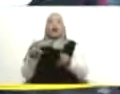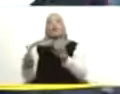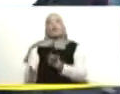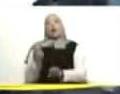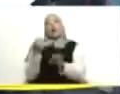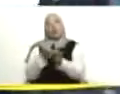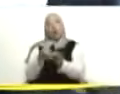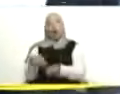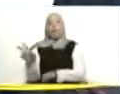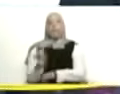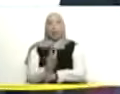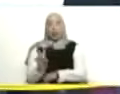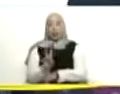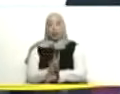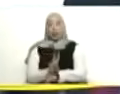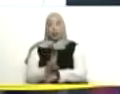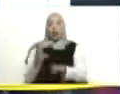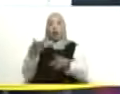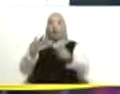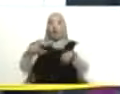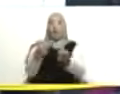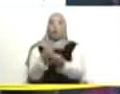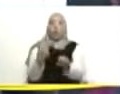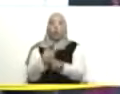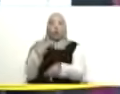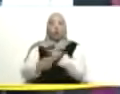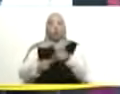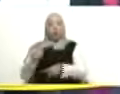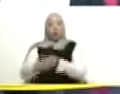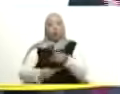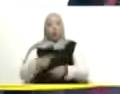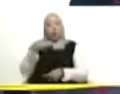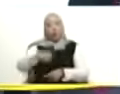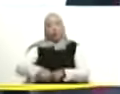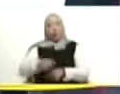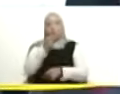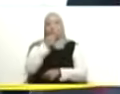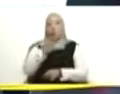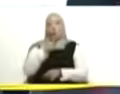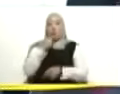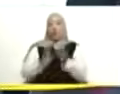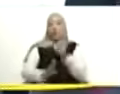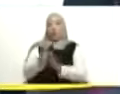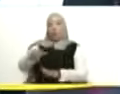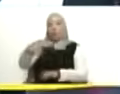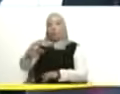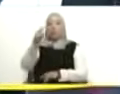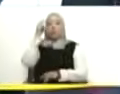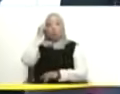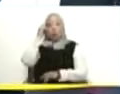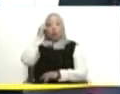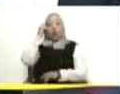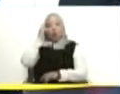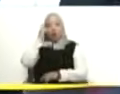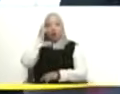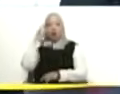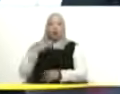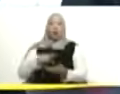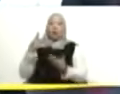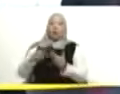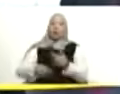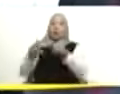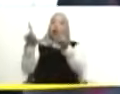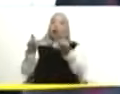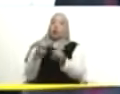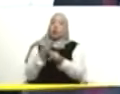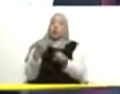vez en Venezuela. Herbicida. Este es uno de los productos estrellas que vamos a lanzar en los próximos días. Ya hicimos las pruebas, ya tiene